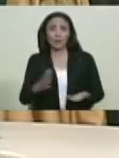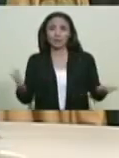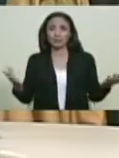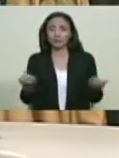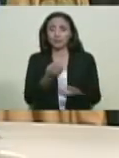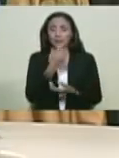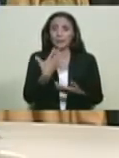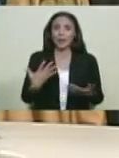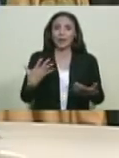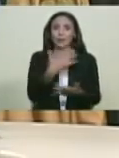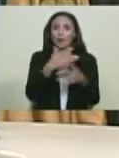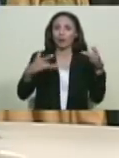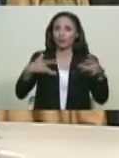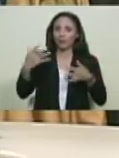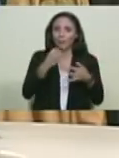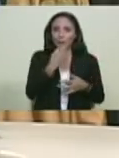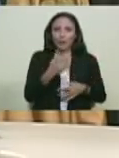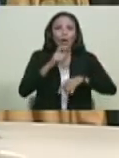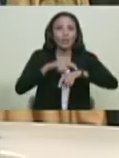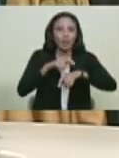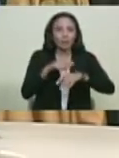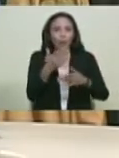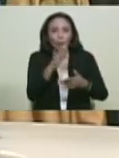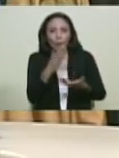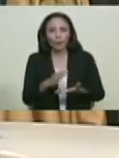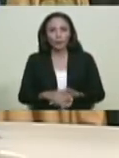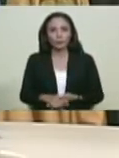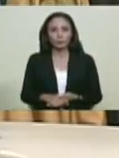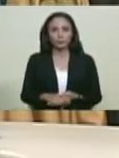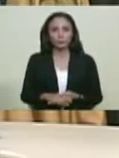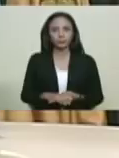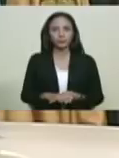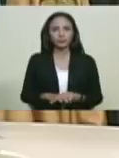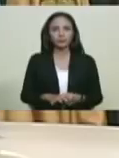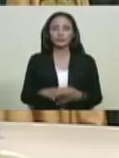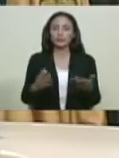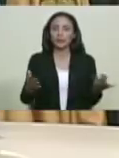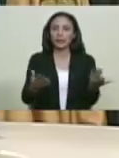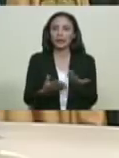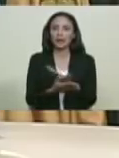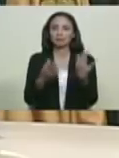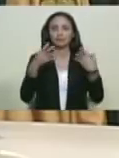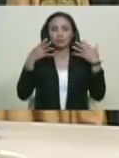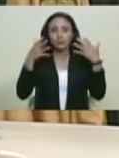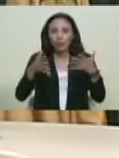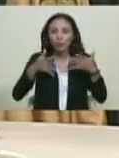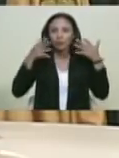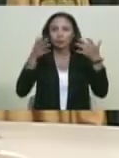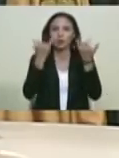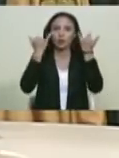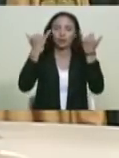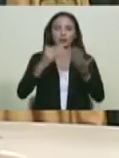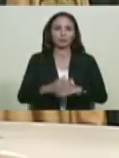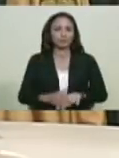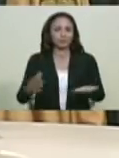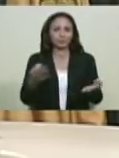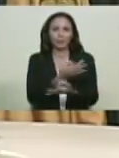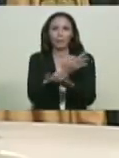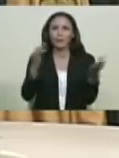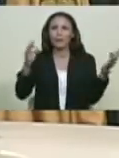más o menos esta hora conversando escuchando sus orientaciones incansables fidel